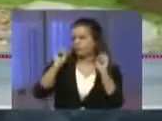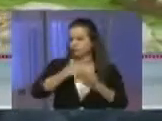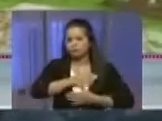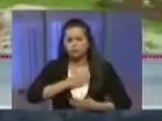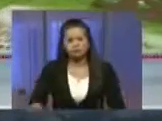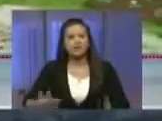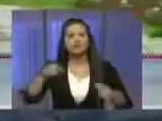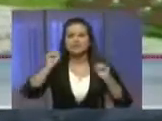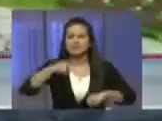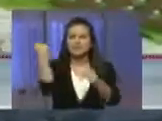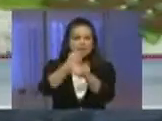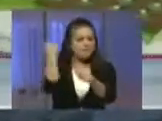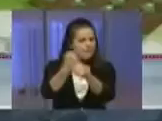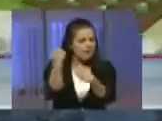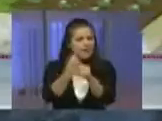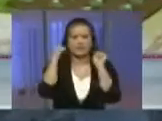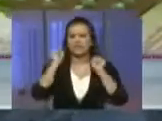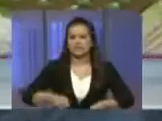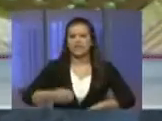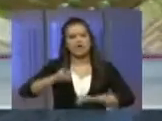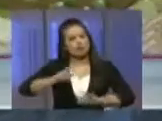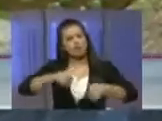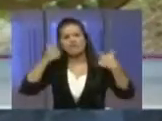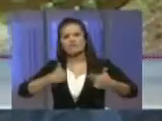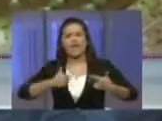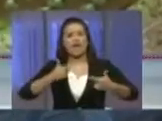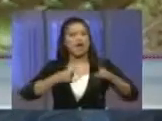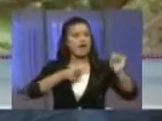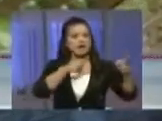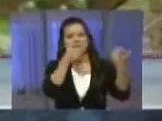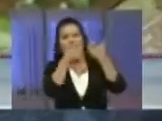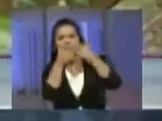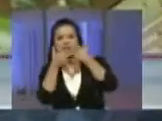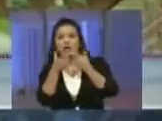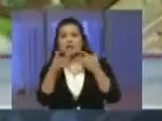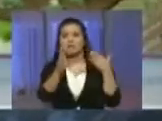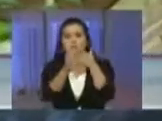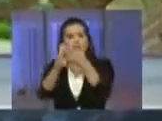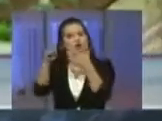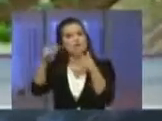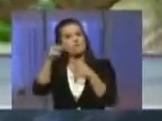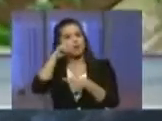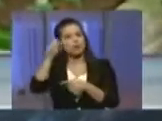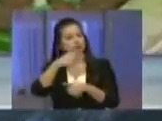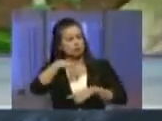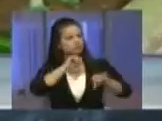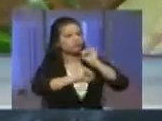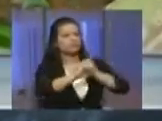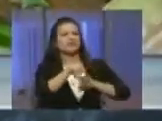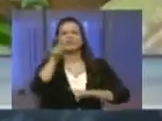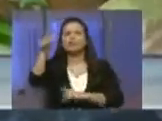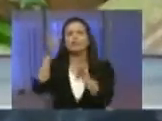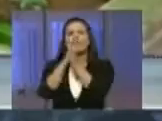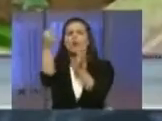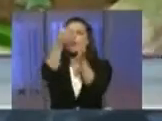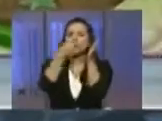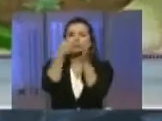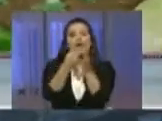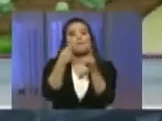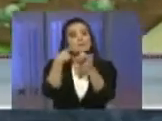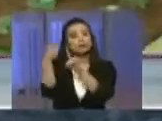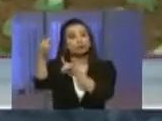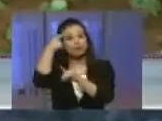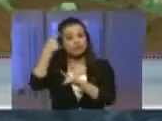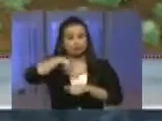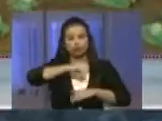para echar para enfrentar toda esa guerra que le tienen a usted y Luche y cuente con nosotros que